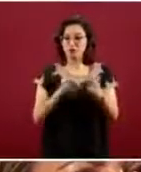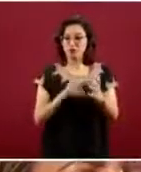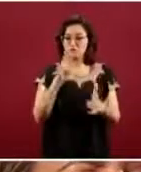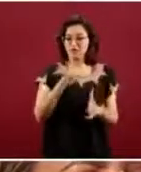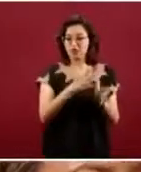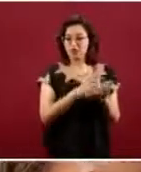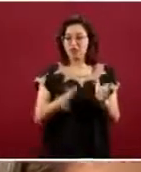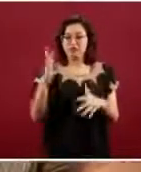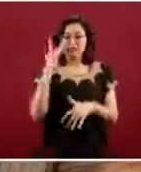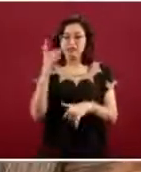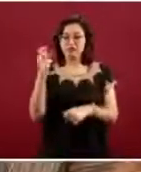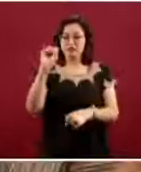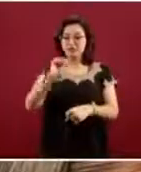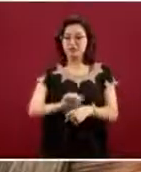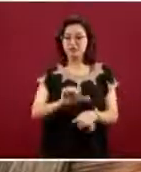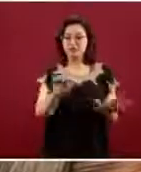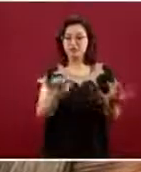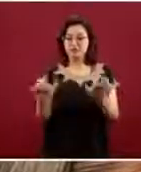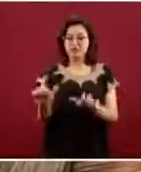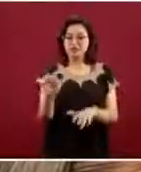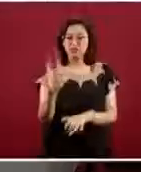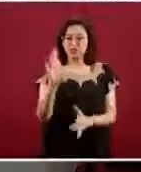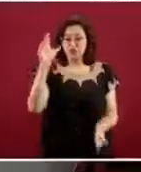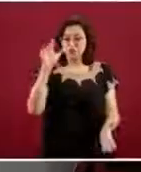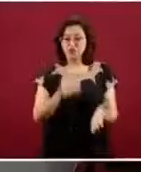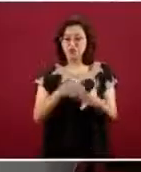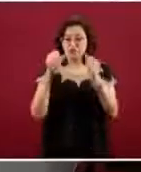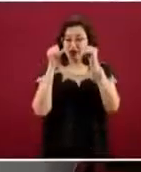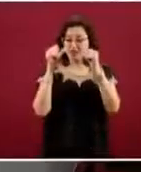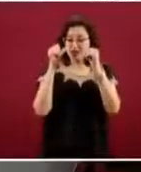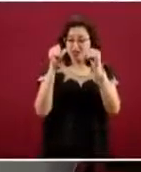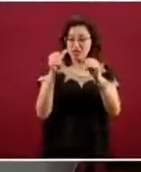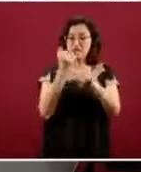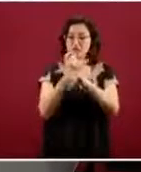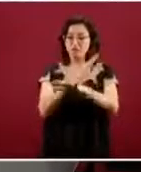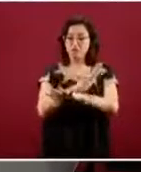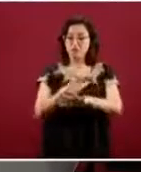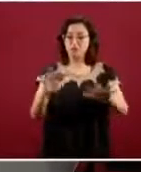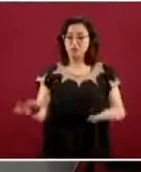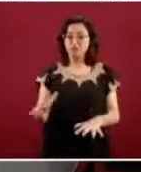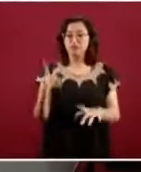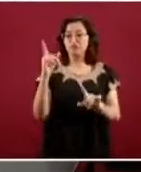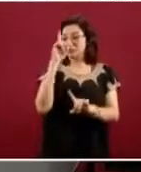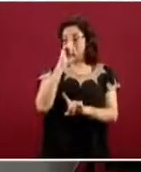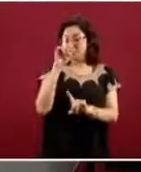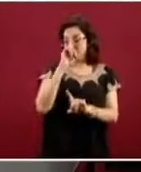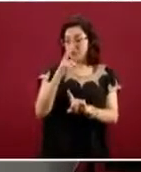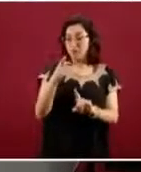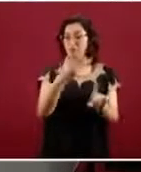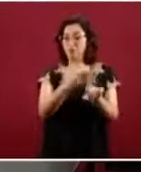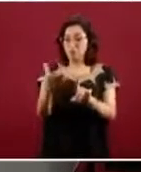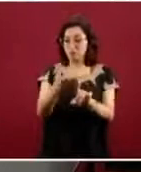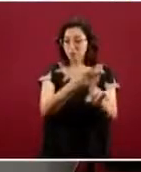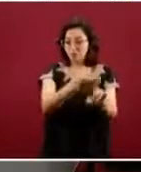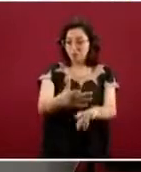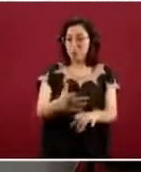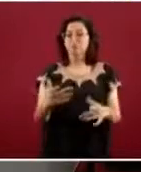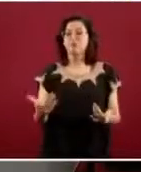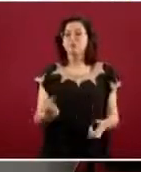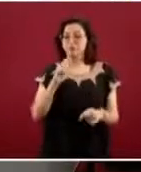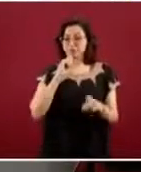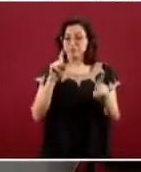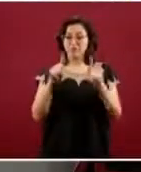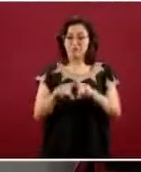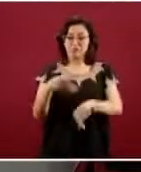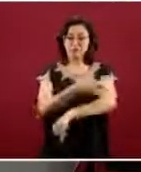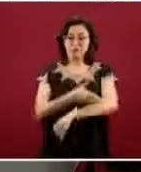Semana Santa, se brindaron más de 650,000 atenciones en materia de información y orientación a personas que lo requerían, que a su vez se acompañan por